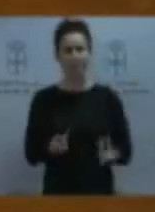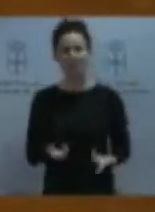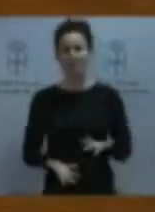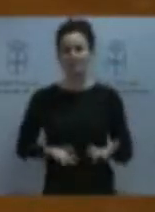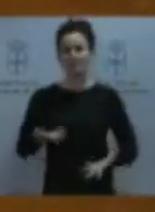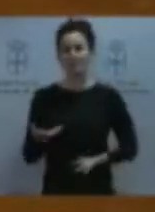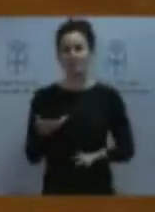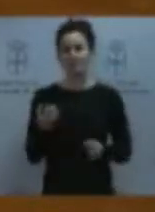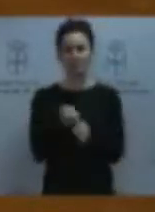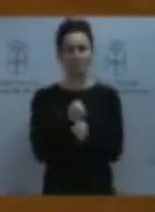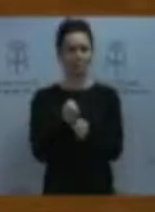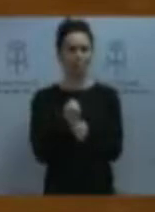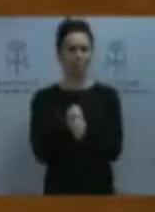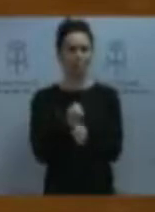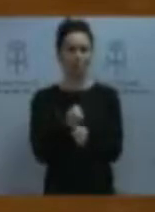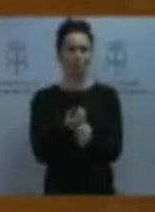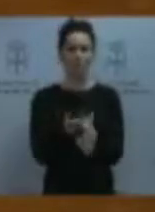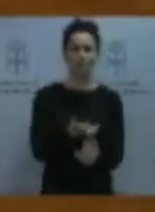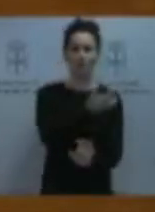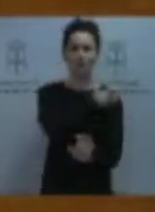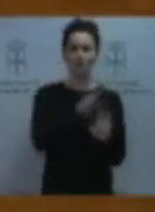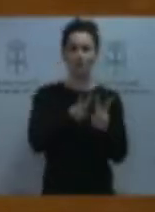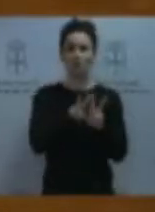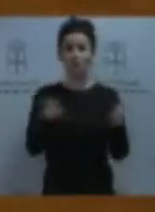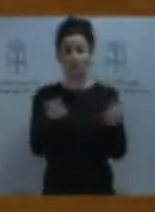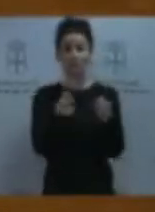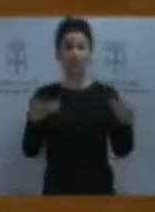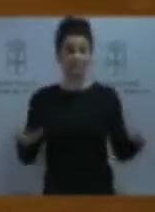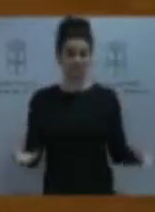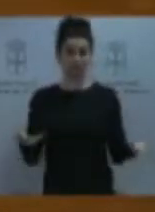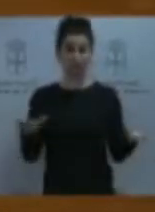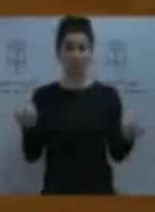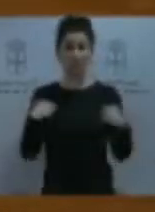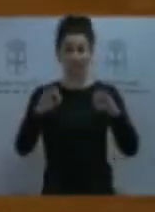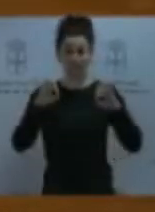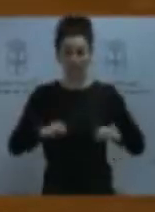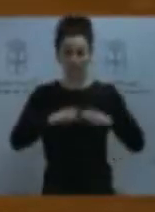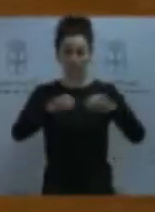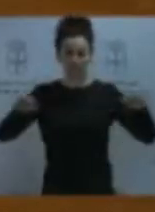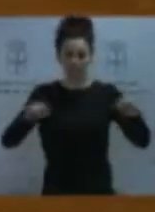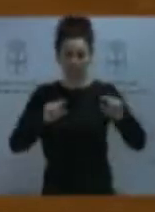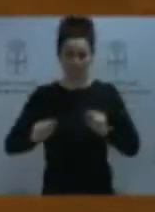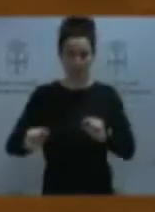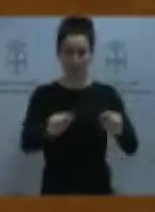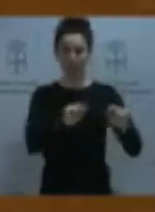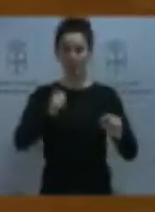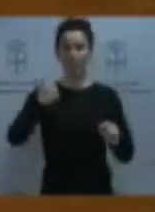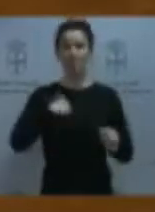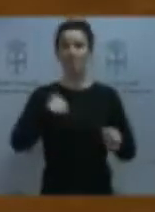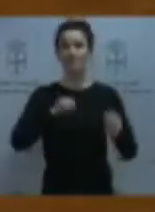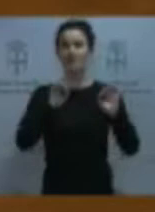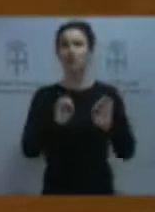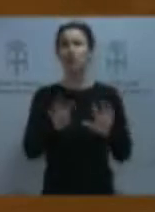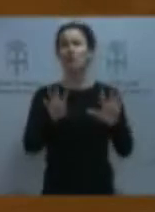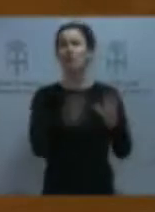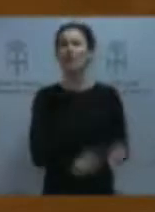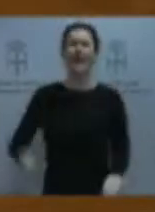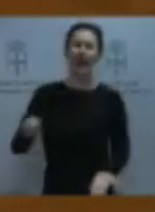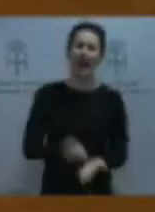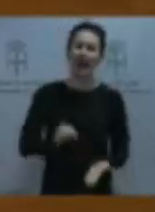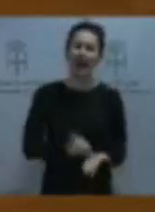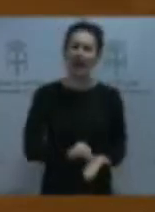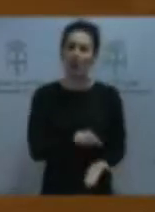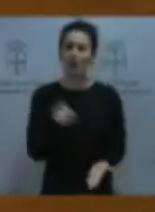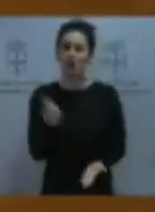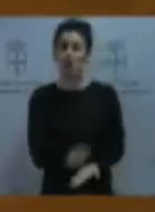tema y ya bastante discutido en este Parlamento. Y es la enésima vez que salimos a este estrado para decir, para poner de relevancia